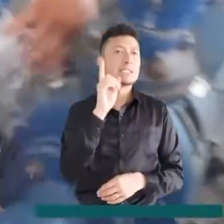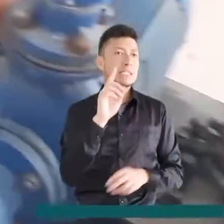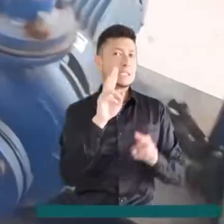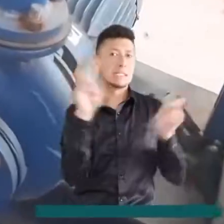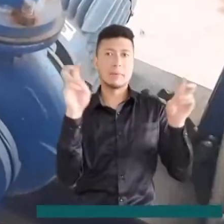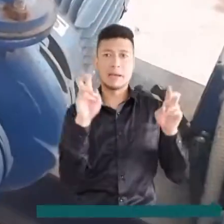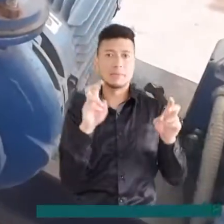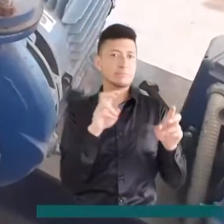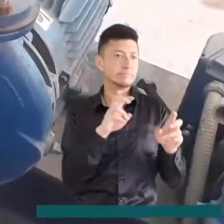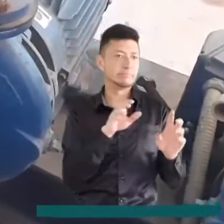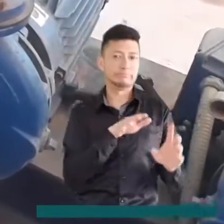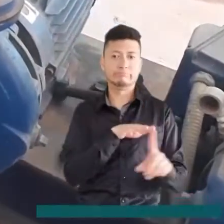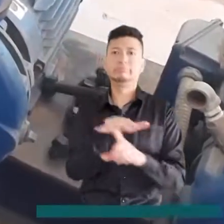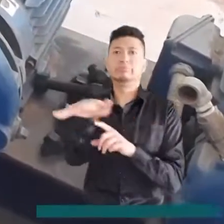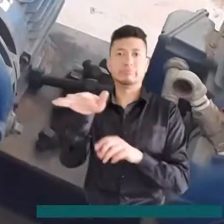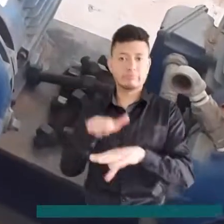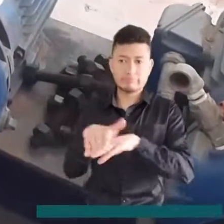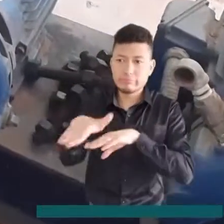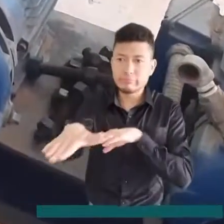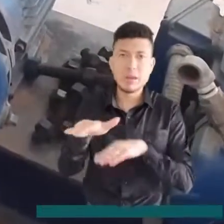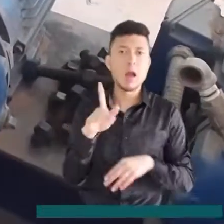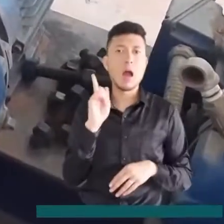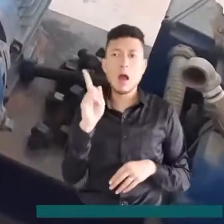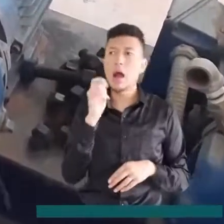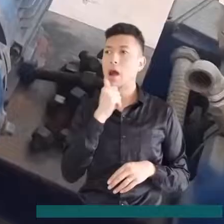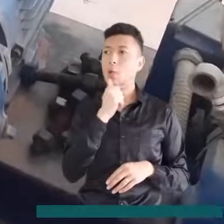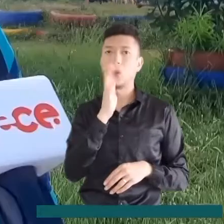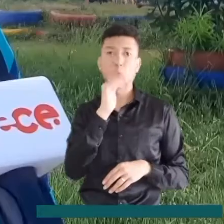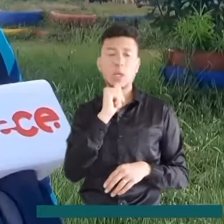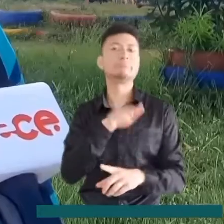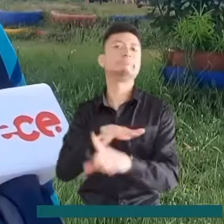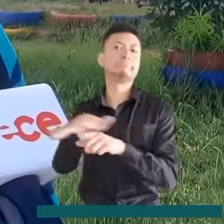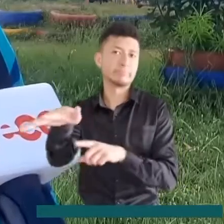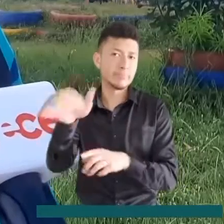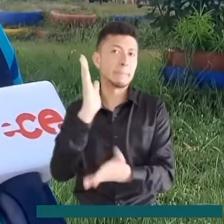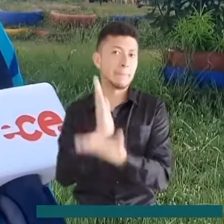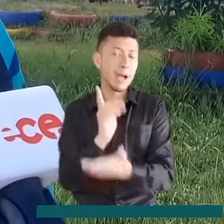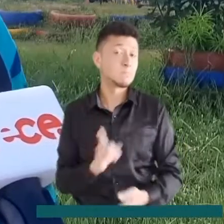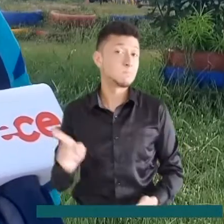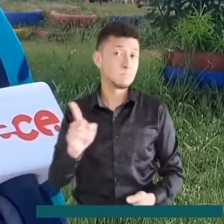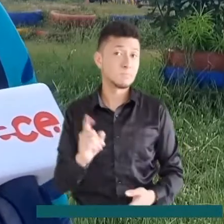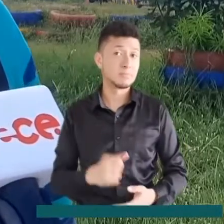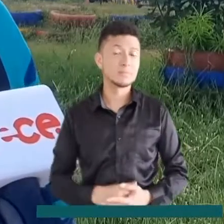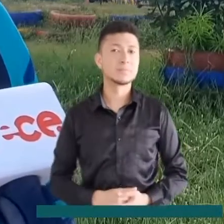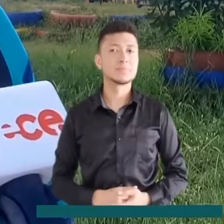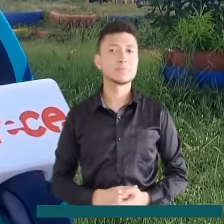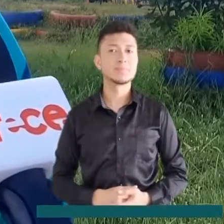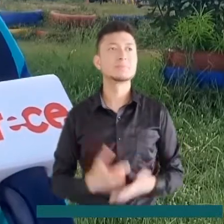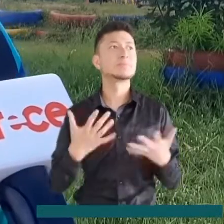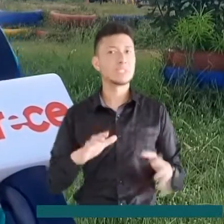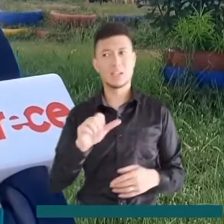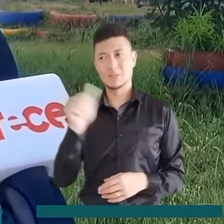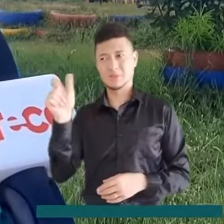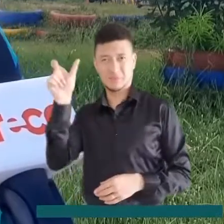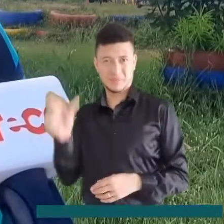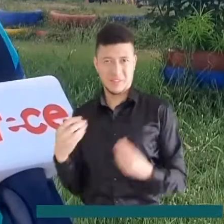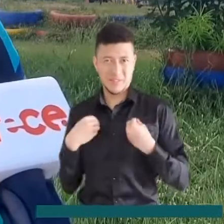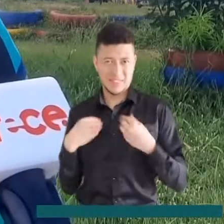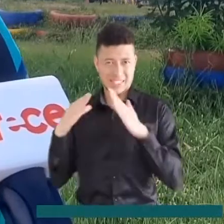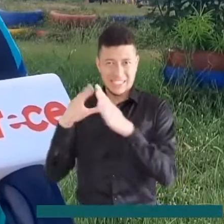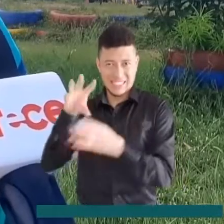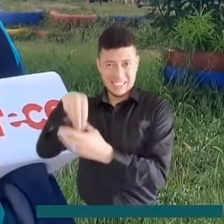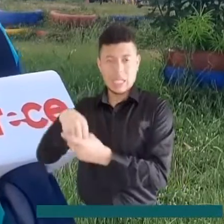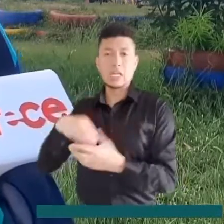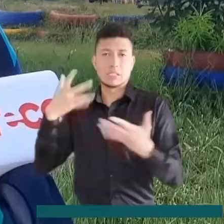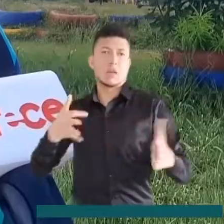este tema que se deriva de no tener este preciado líquido. Ya un residente instauró una acción